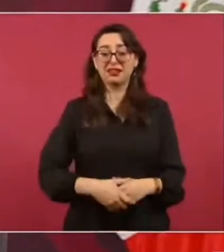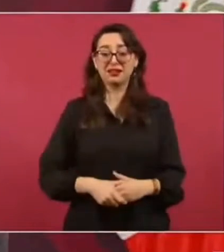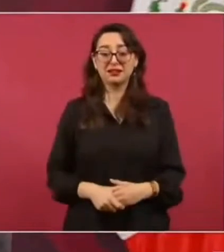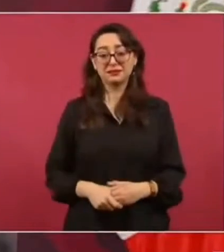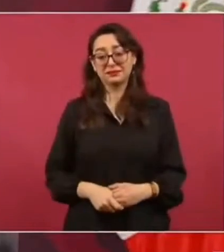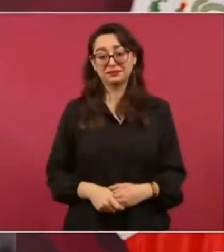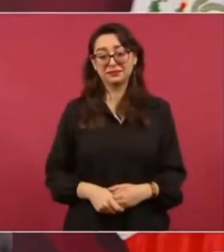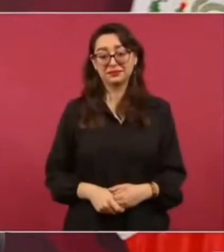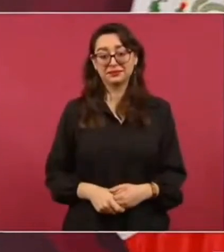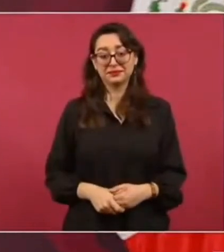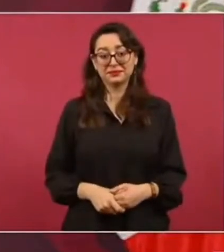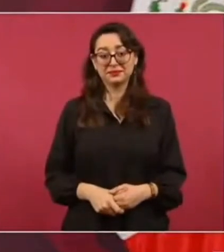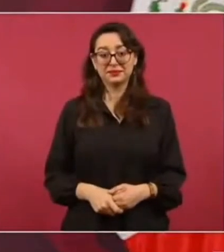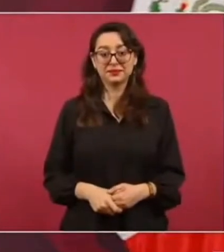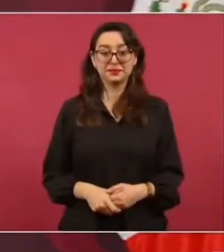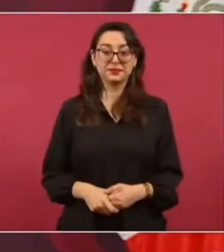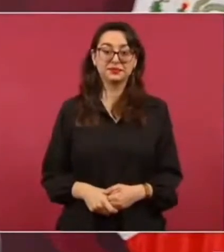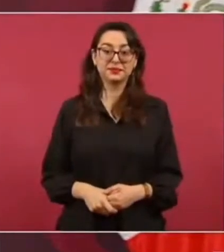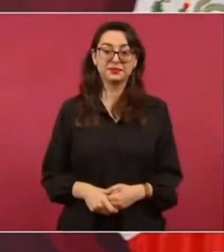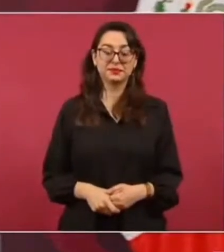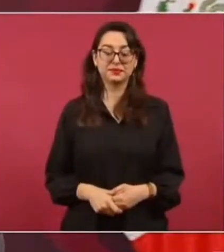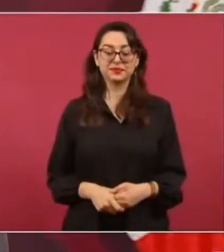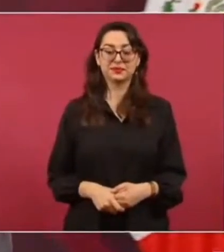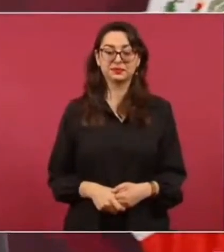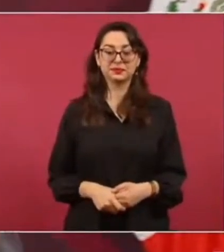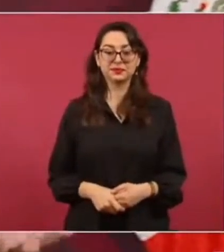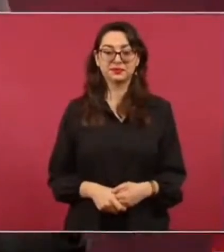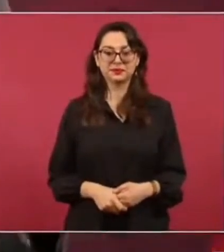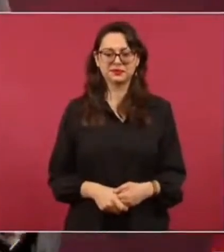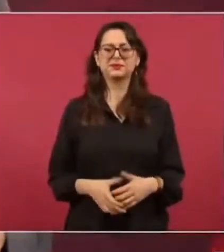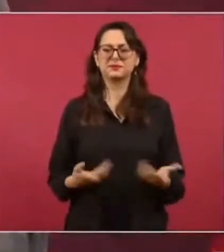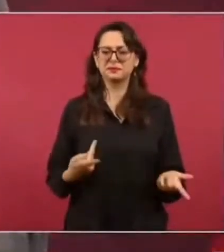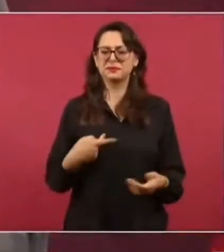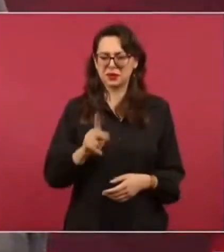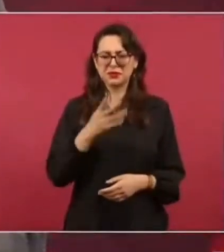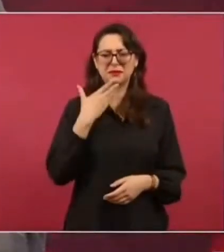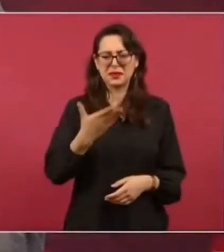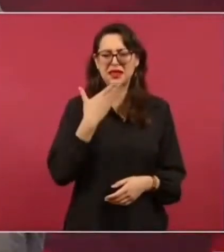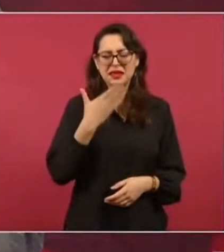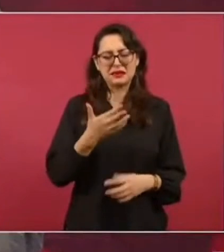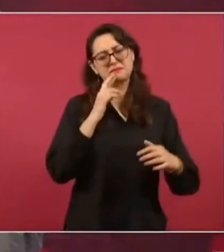Pero también es bueno el que no haya simulación.